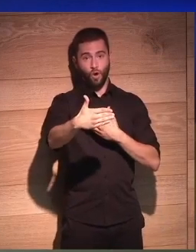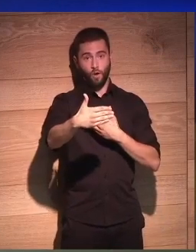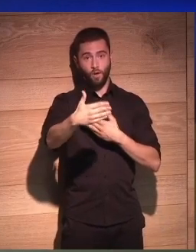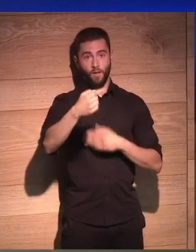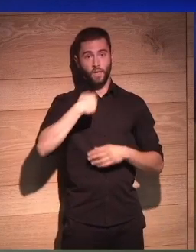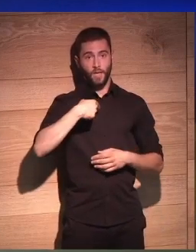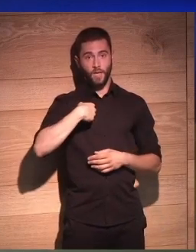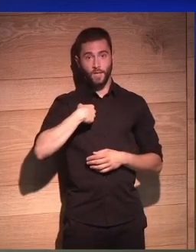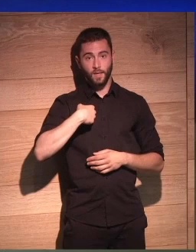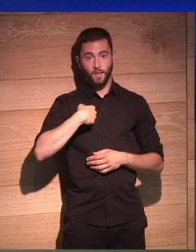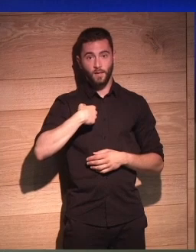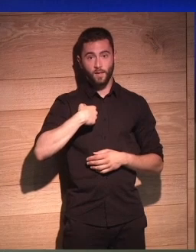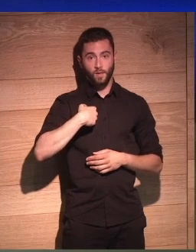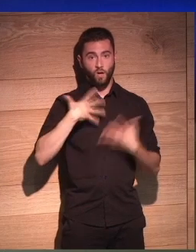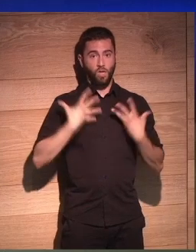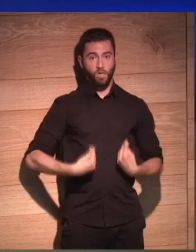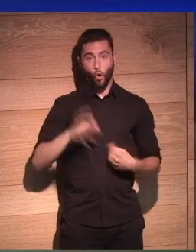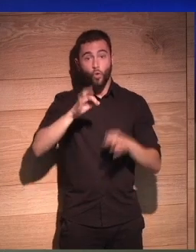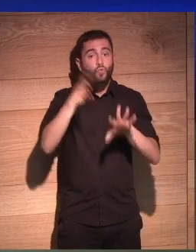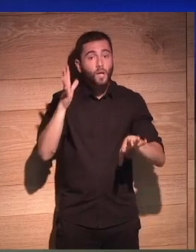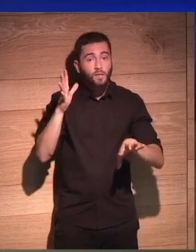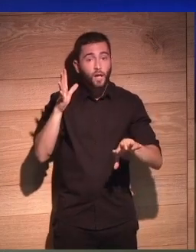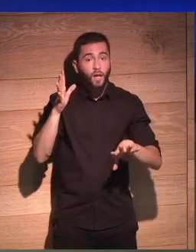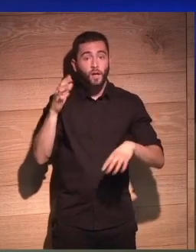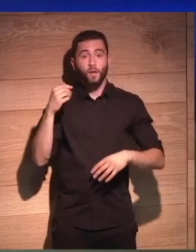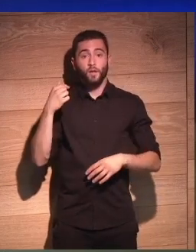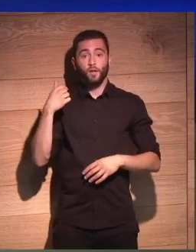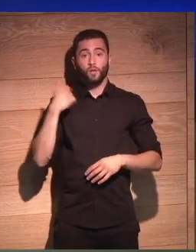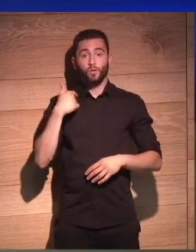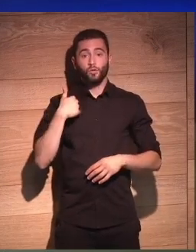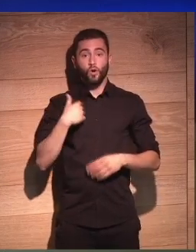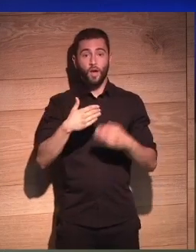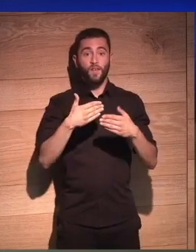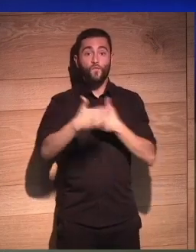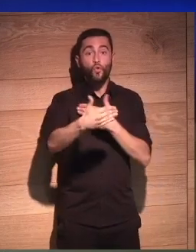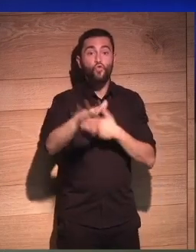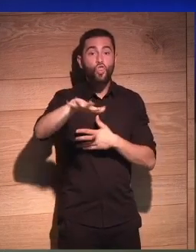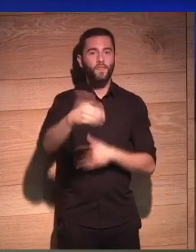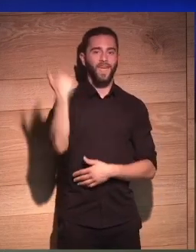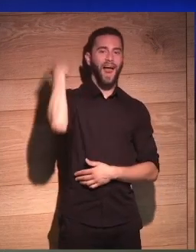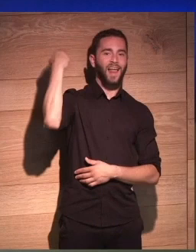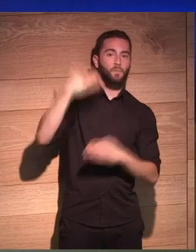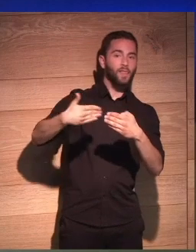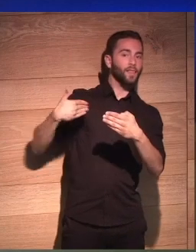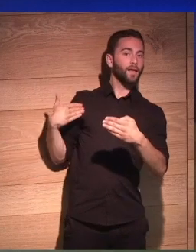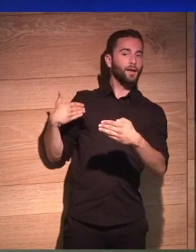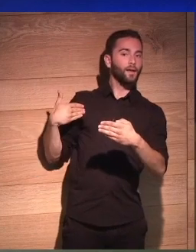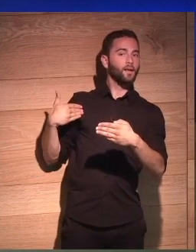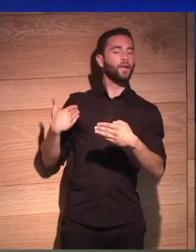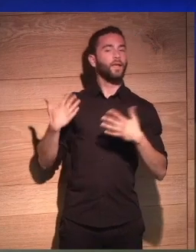si lamentablemente o afortunadamente, ya tengo el futuro a la espalda. Entonces quisiera que